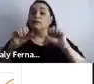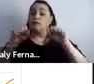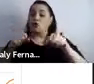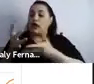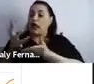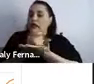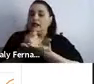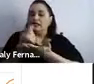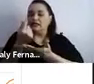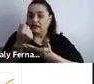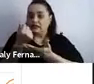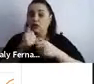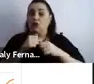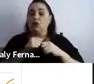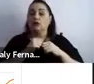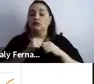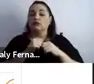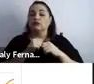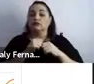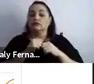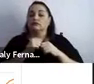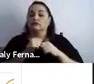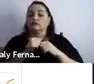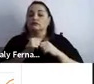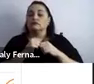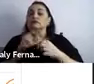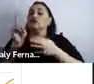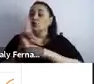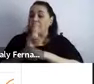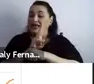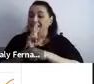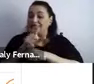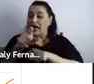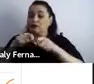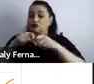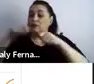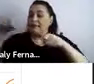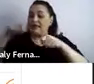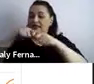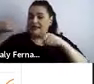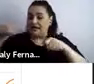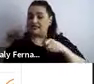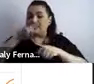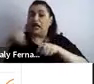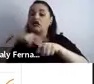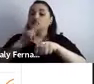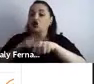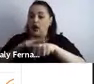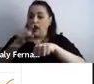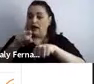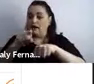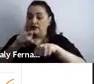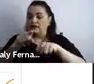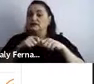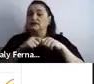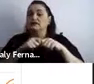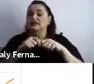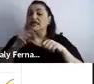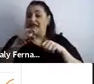Purchasing Power Parity, y utilizamos las medias nacionales, las medias ponderadas nacionales, y